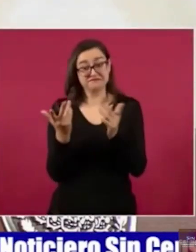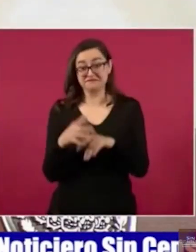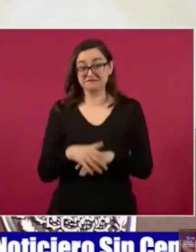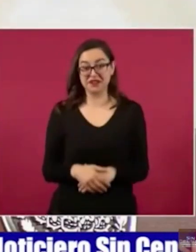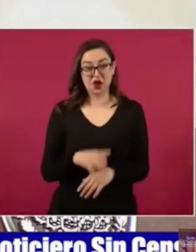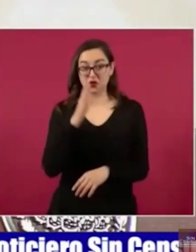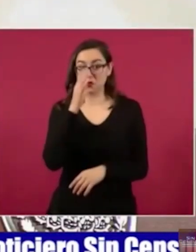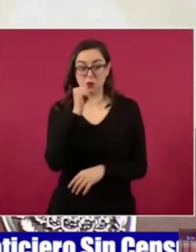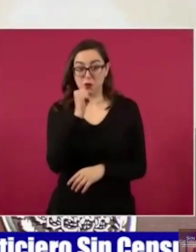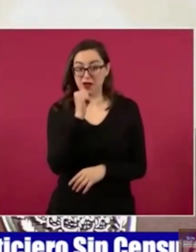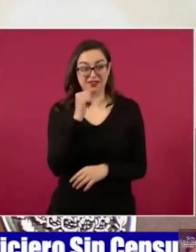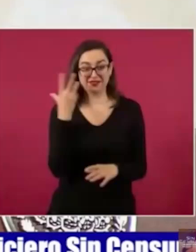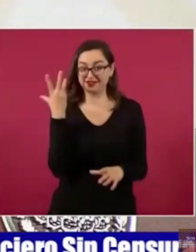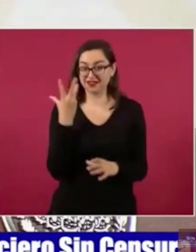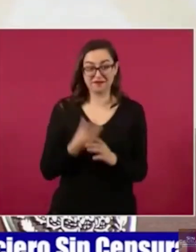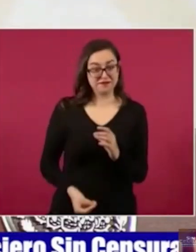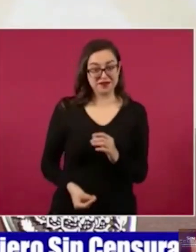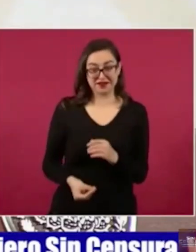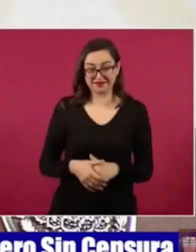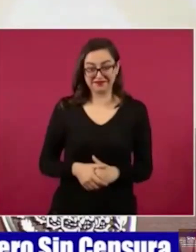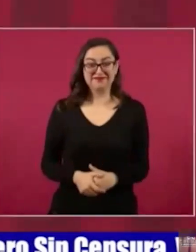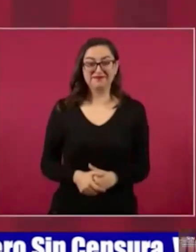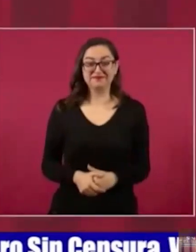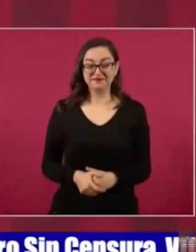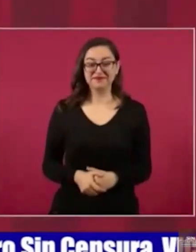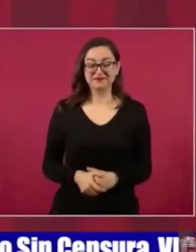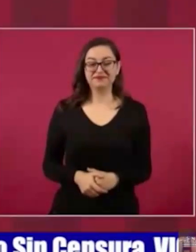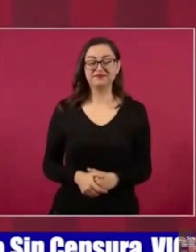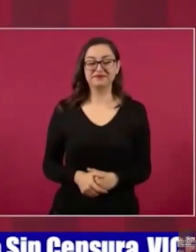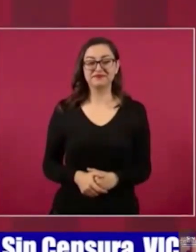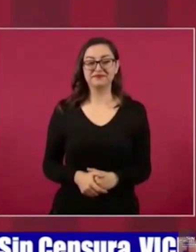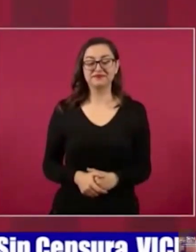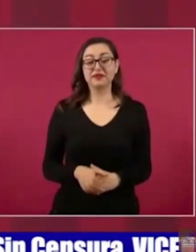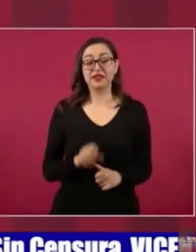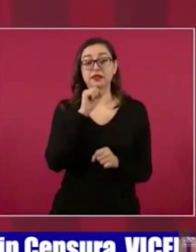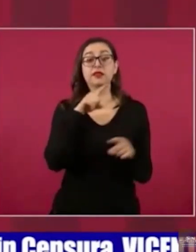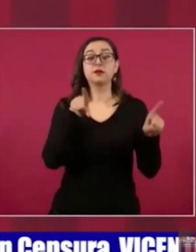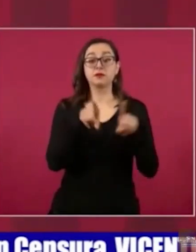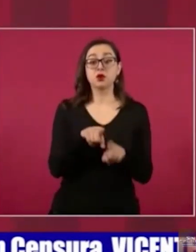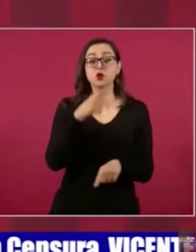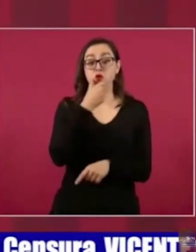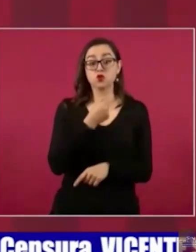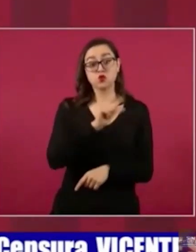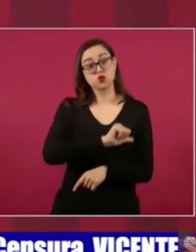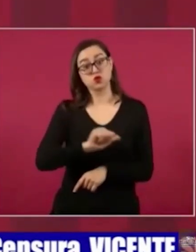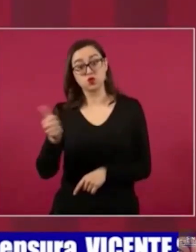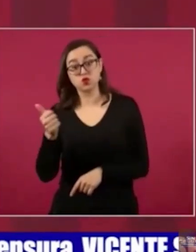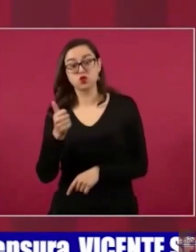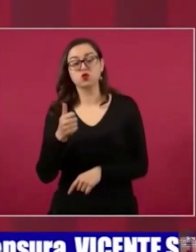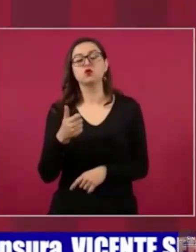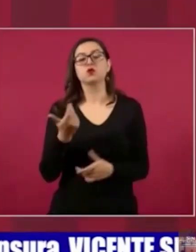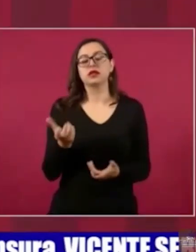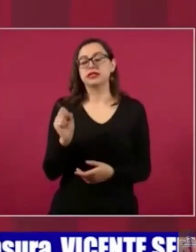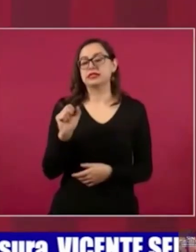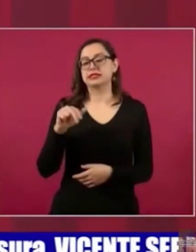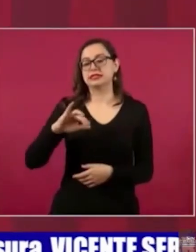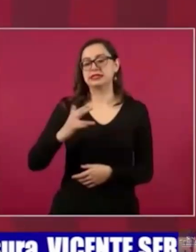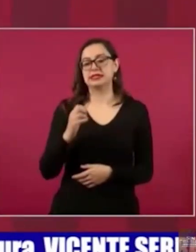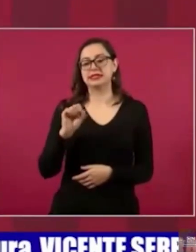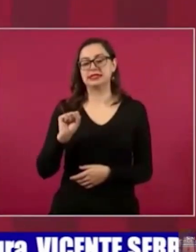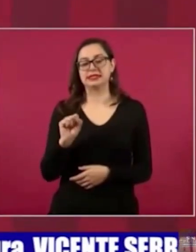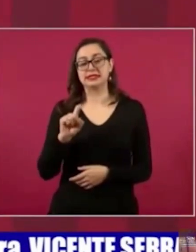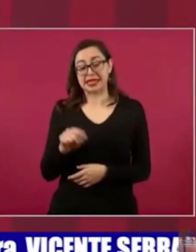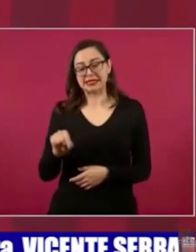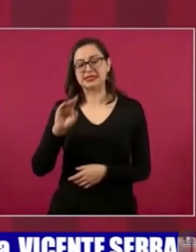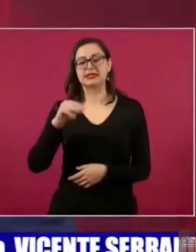romper los cotos de poder que existen. Comentó que hay mucha corrupción e impunidad ahora con el caso Ayotzinapa. Se dieron cuenta que salieron